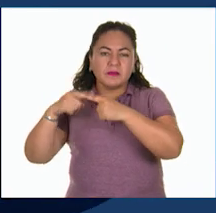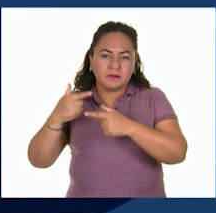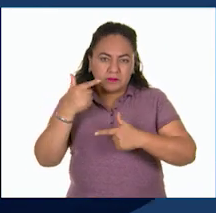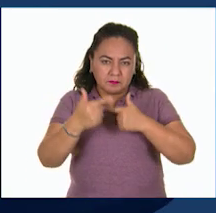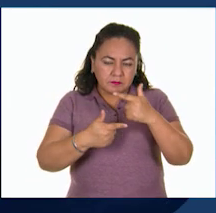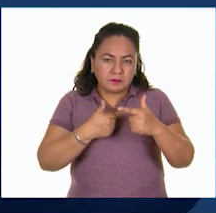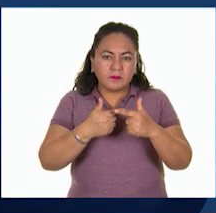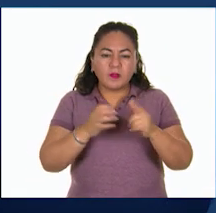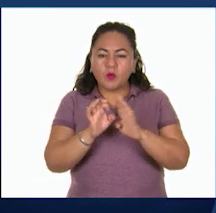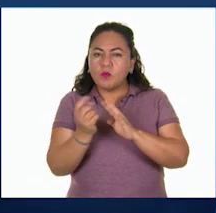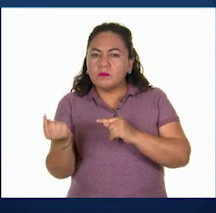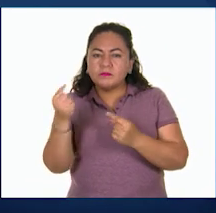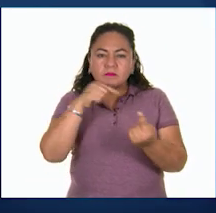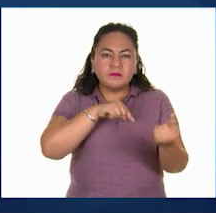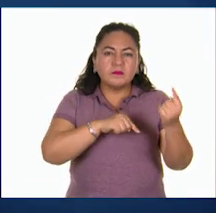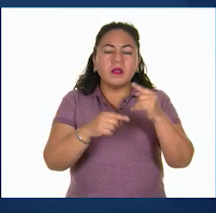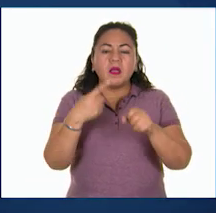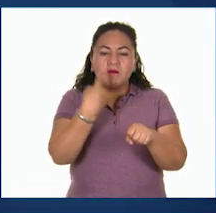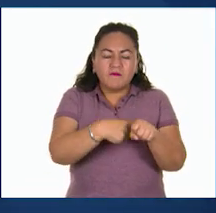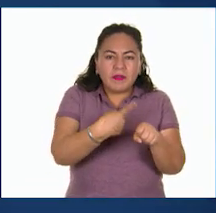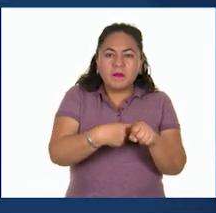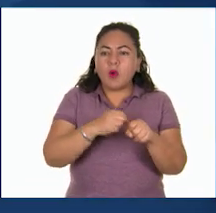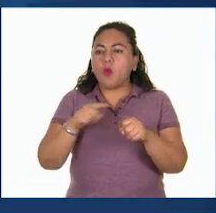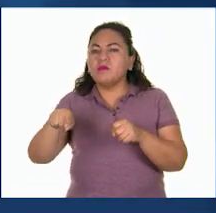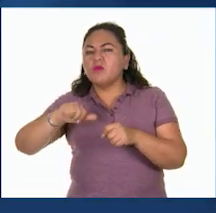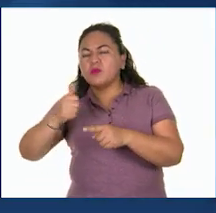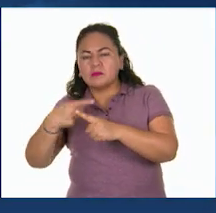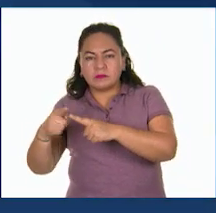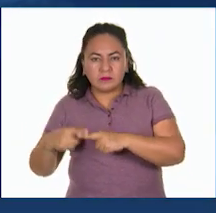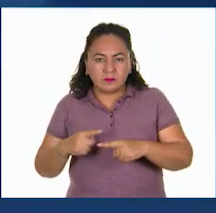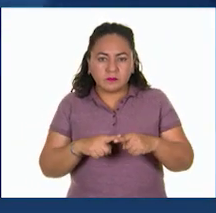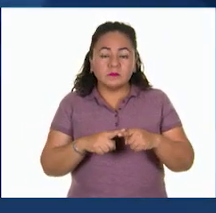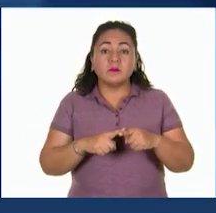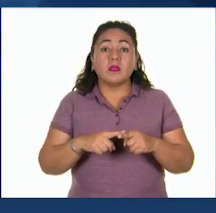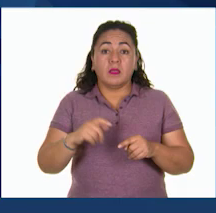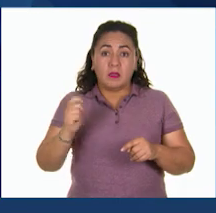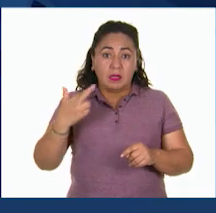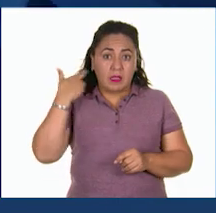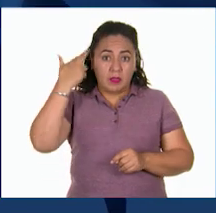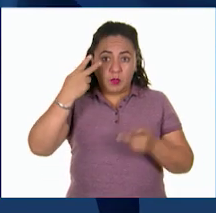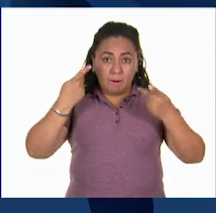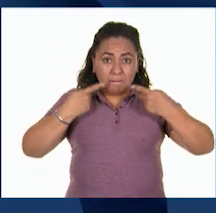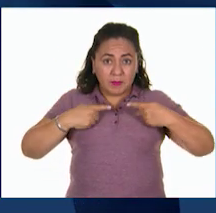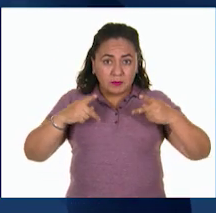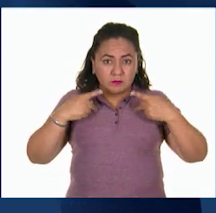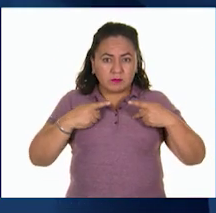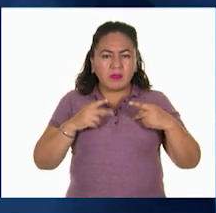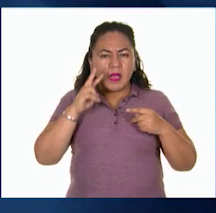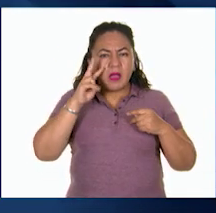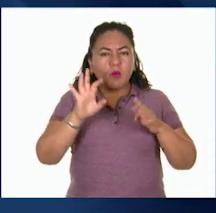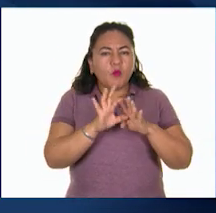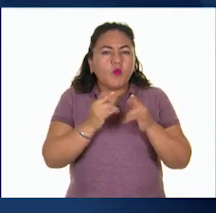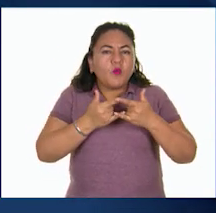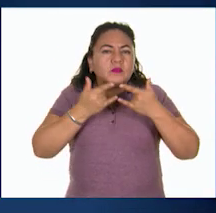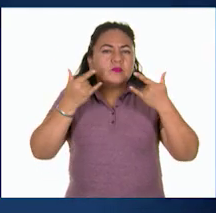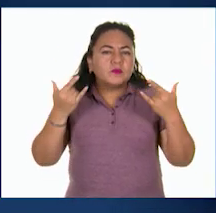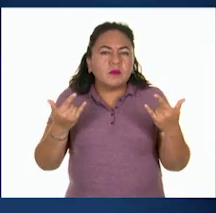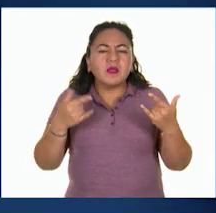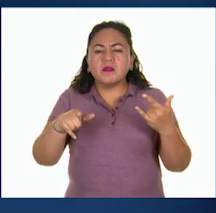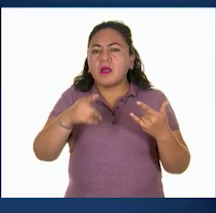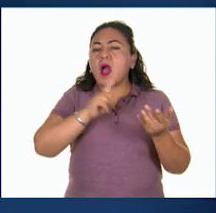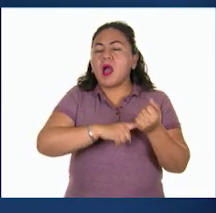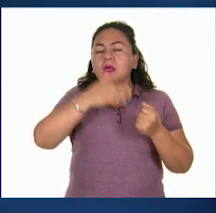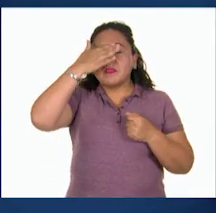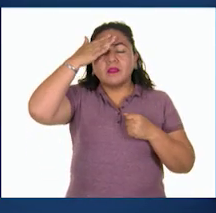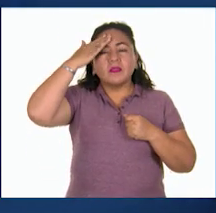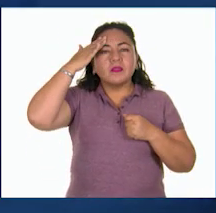un diálogo sinuoso entre la lepra y las alarvadas. El reino del hombre es una página de historial, pero él no lo sabe y juega